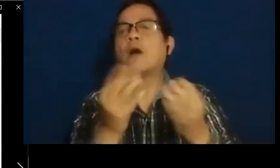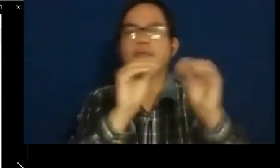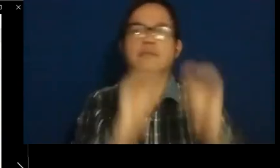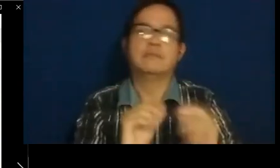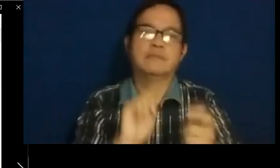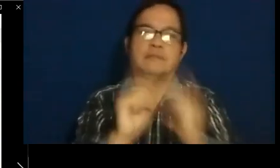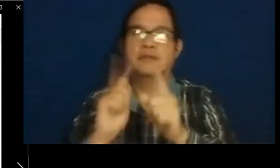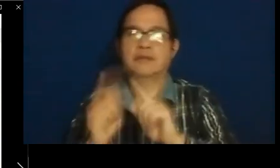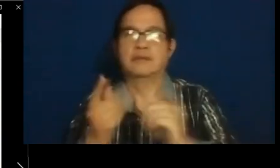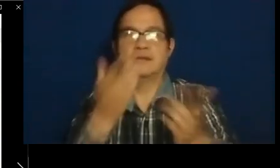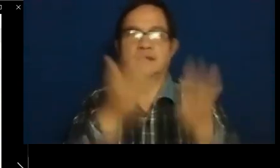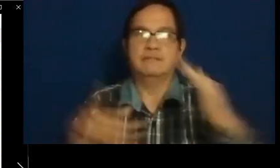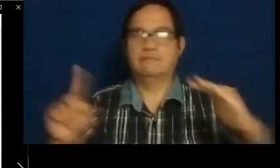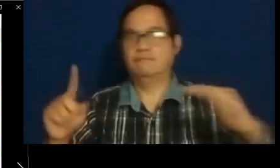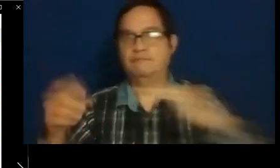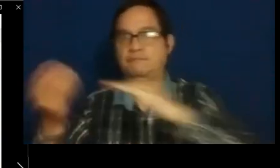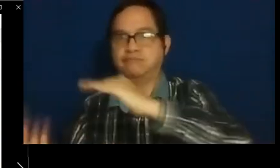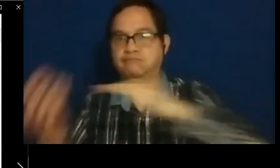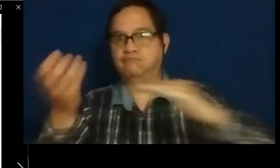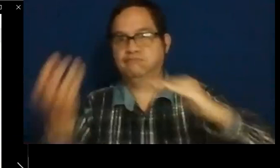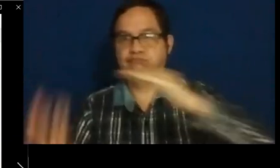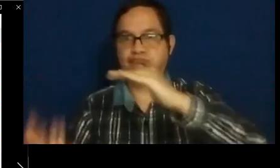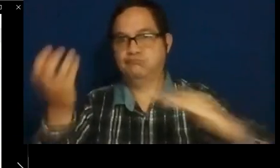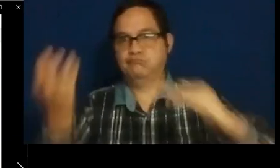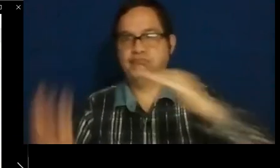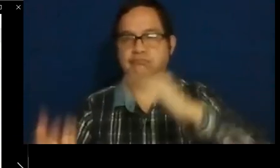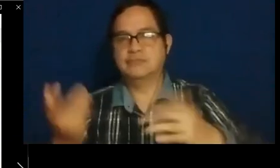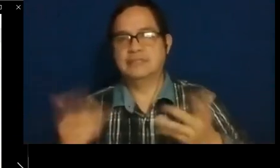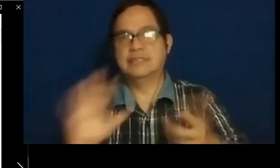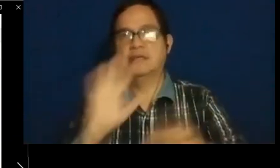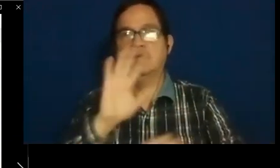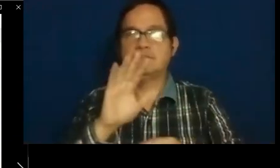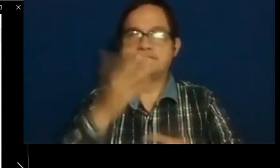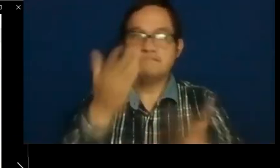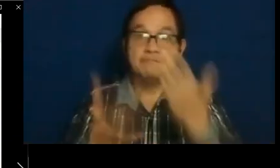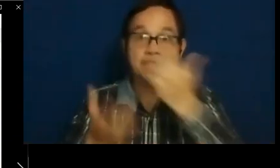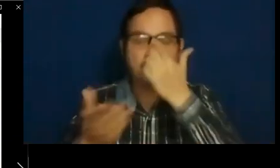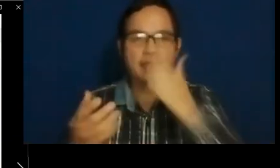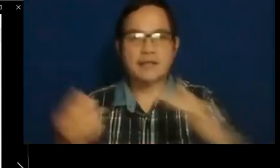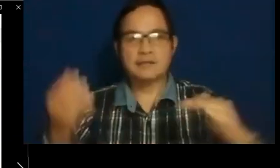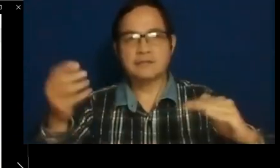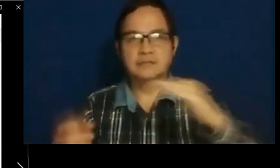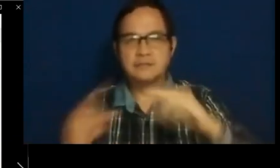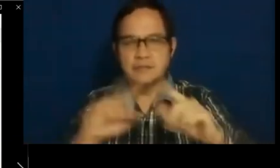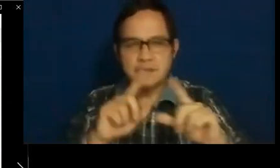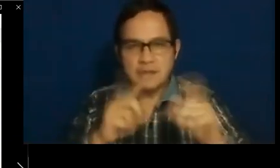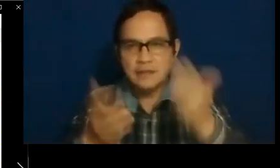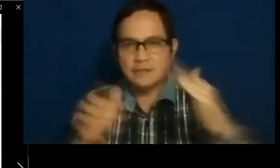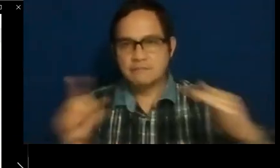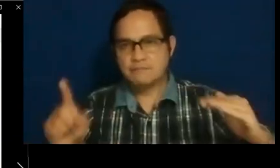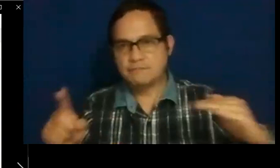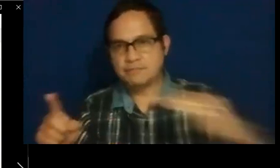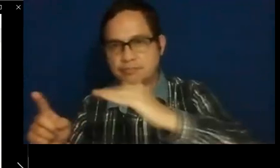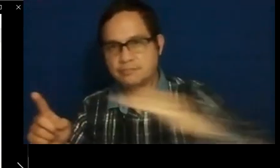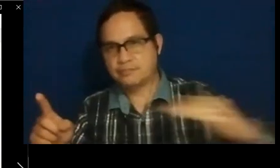gramos. Y de acuerdo al lanzamiento, de acuerdo a la posición de la de la varita, esto se va a desplazar más